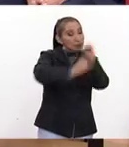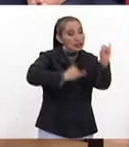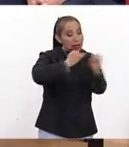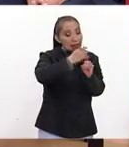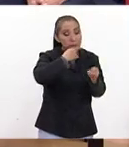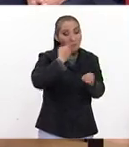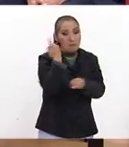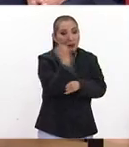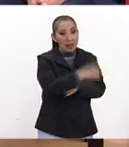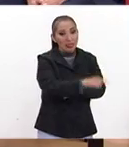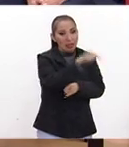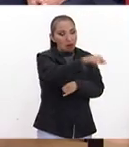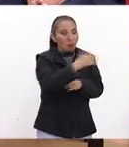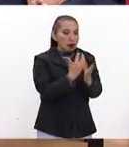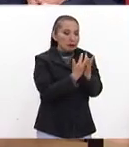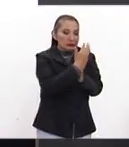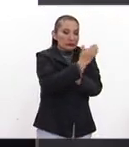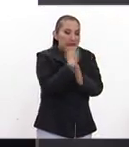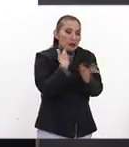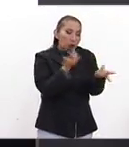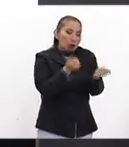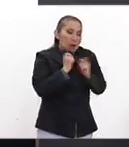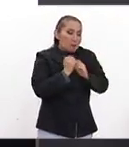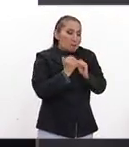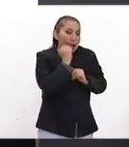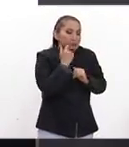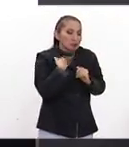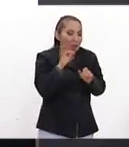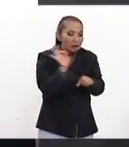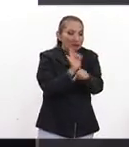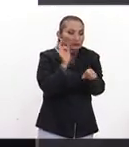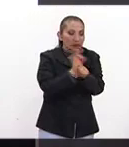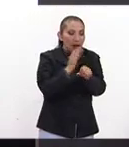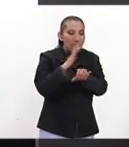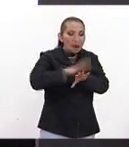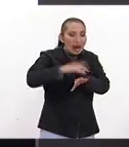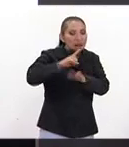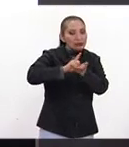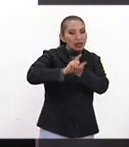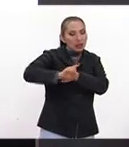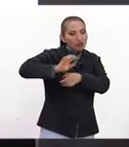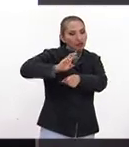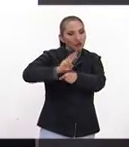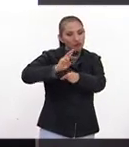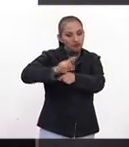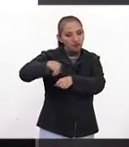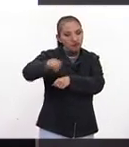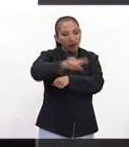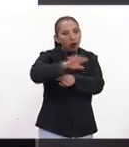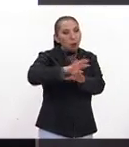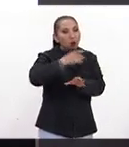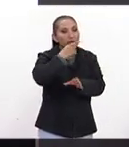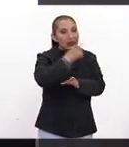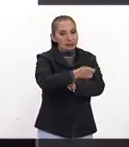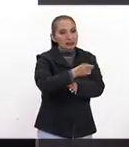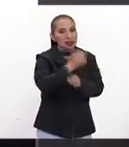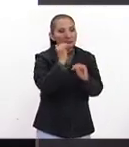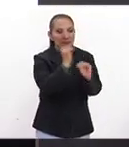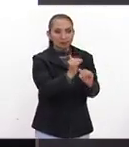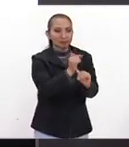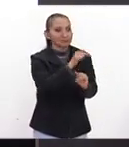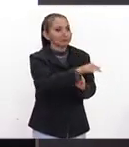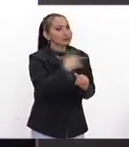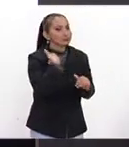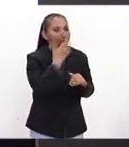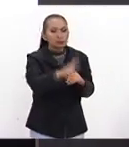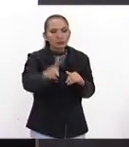internacionales, quizá un poco excediéndonos en las facultades para proteger o tutelar más estos derechos. Incluimos como cuota, de hecho, para que